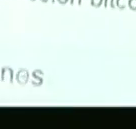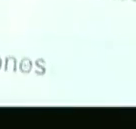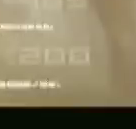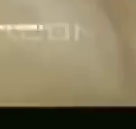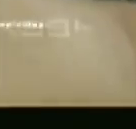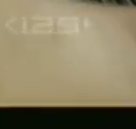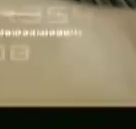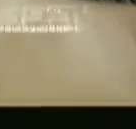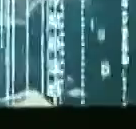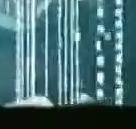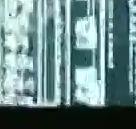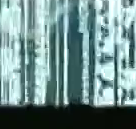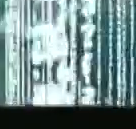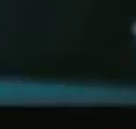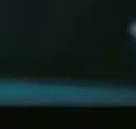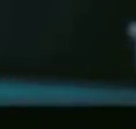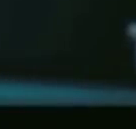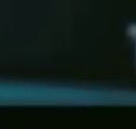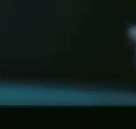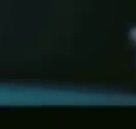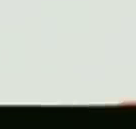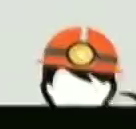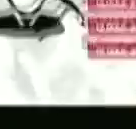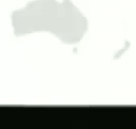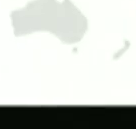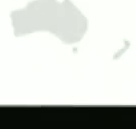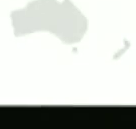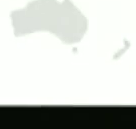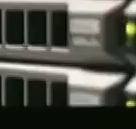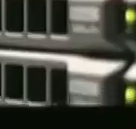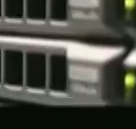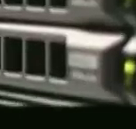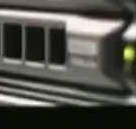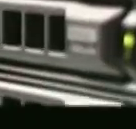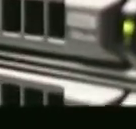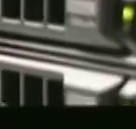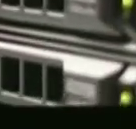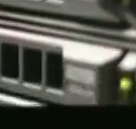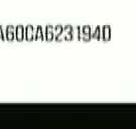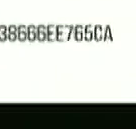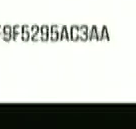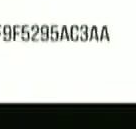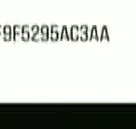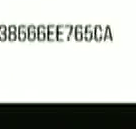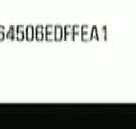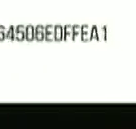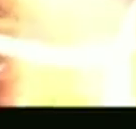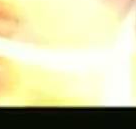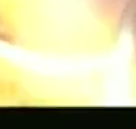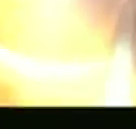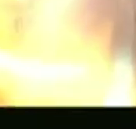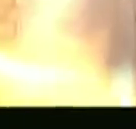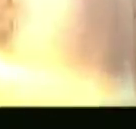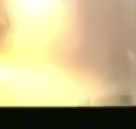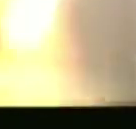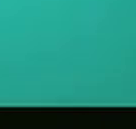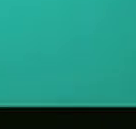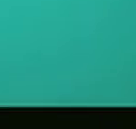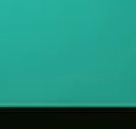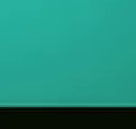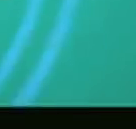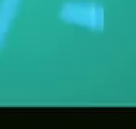bloqueo financiero, se anuncia la creación del Petro. Así que yo procedo hoy, 3 de diciembre del